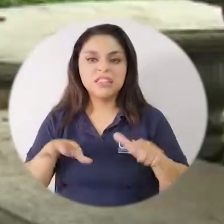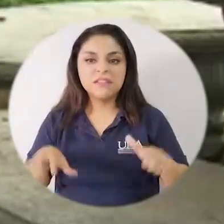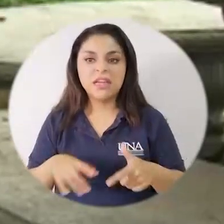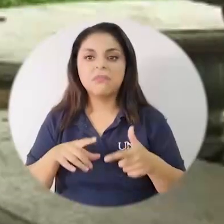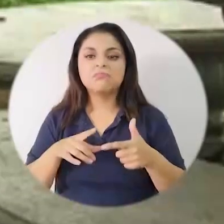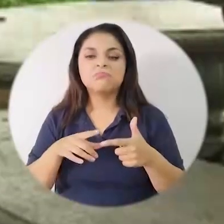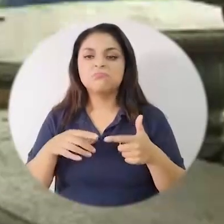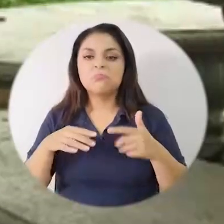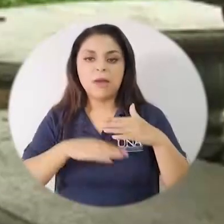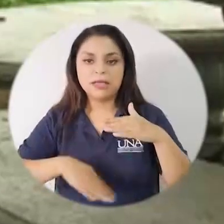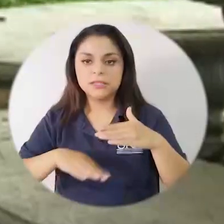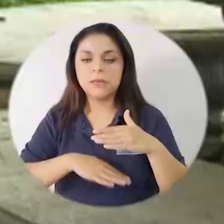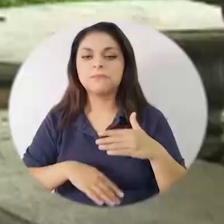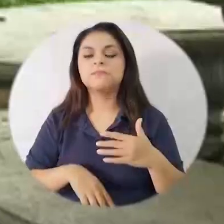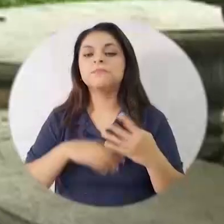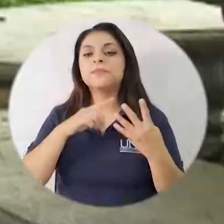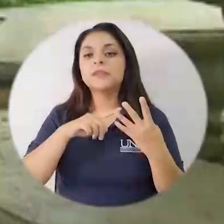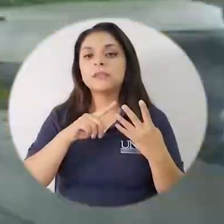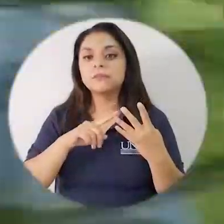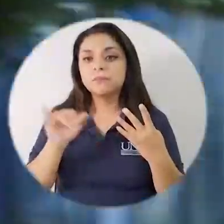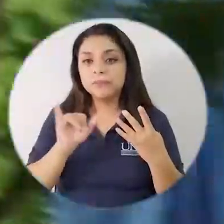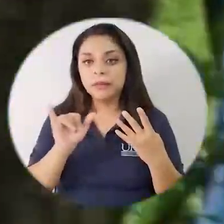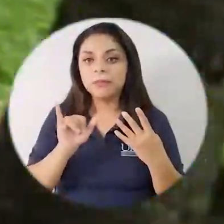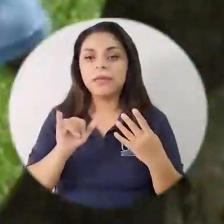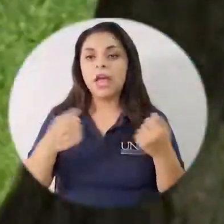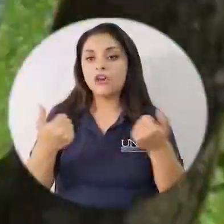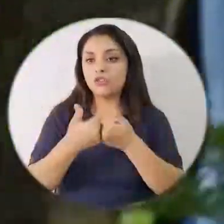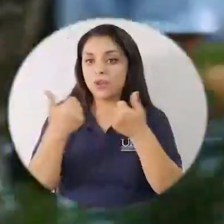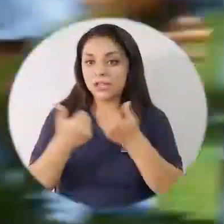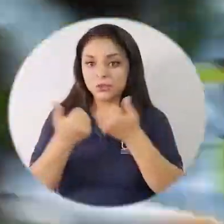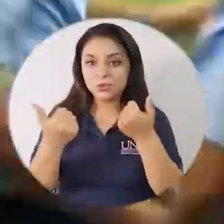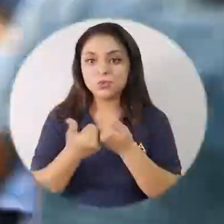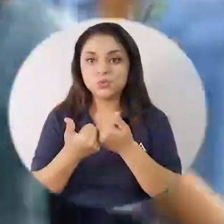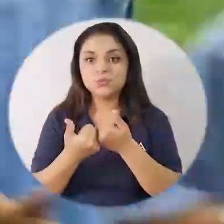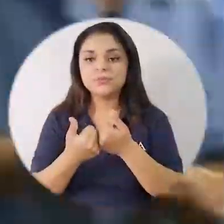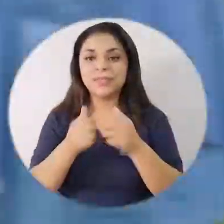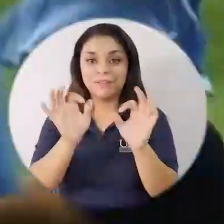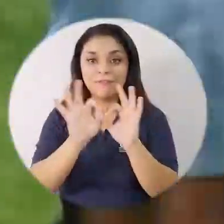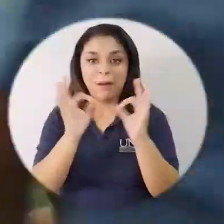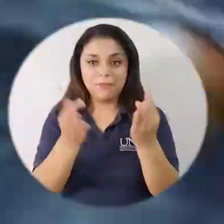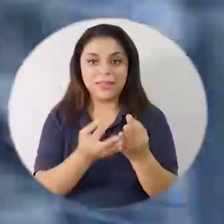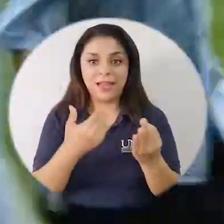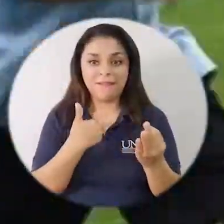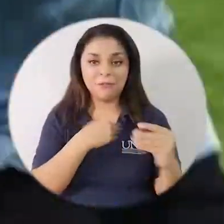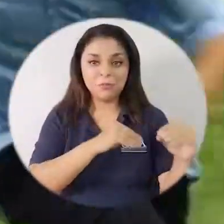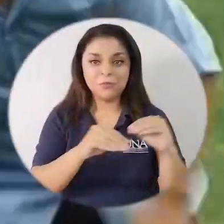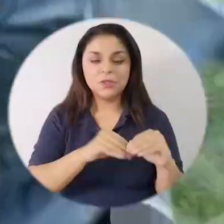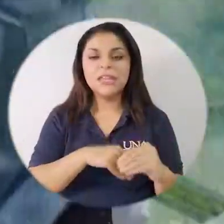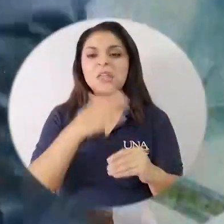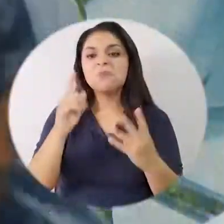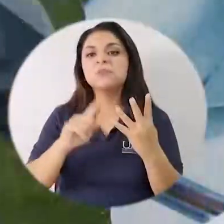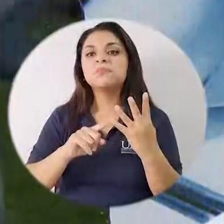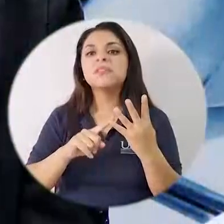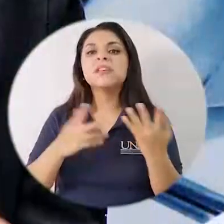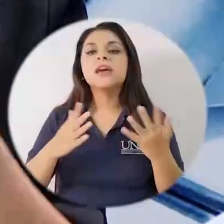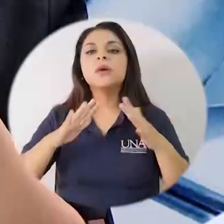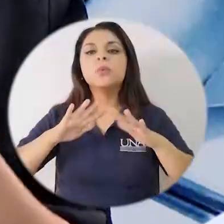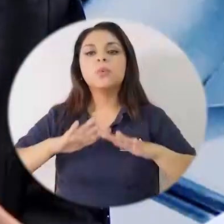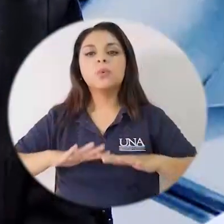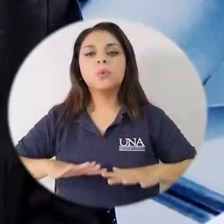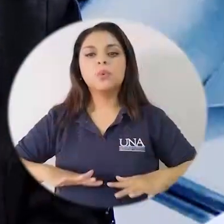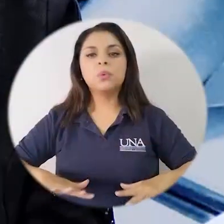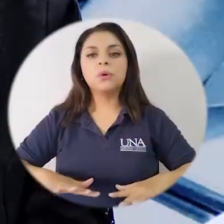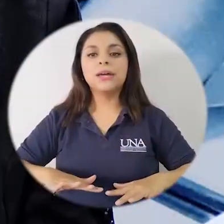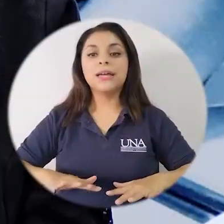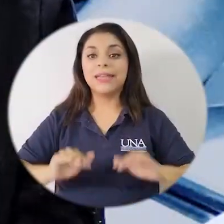después una actividad de destrezas básicas motoras, la implementación de los retos que hicimos en Familias en Movimiento y después un espacio